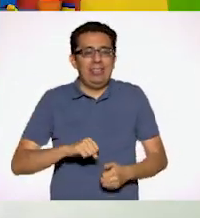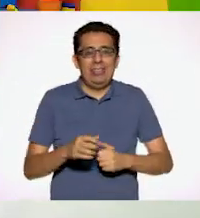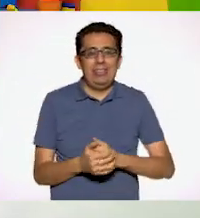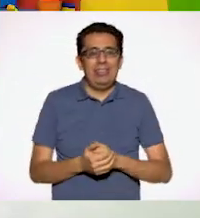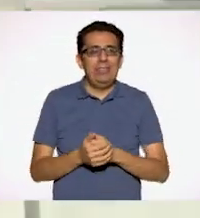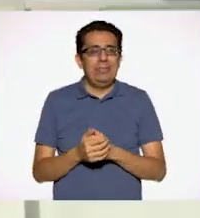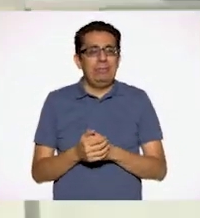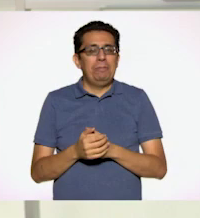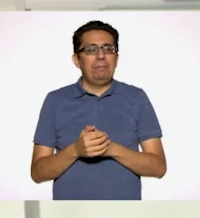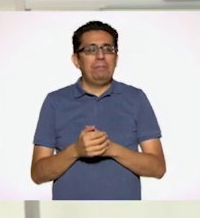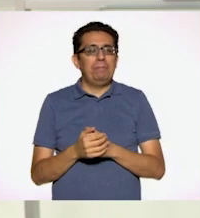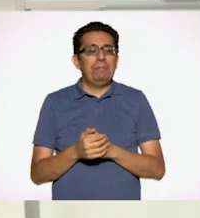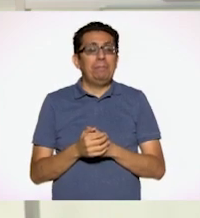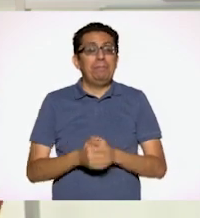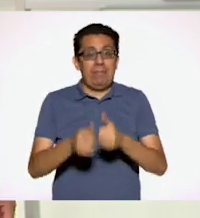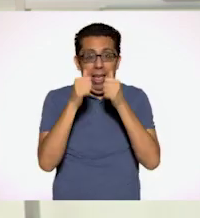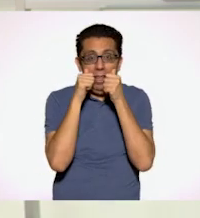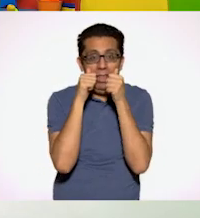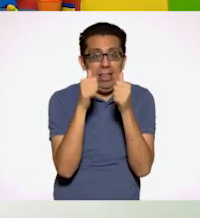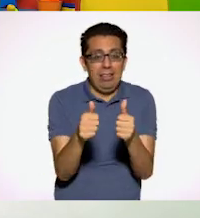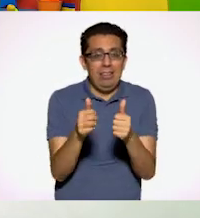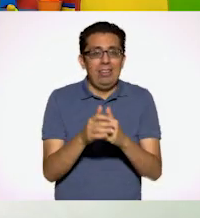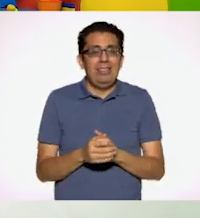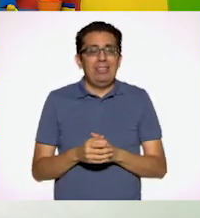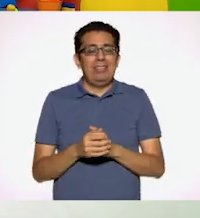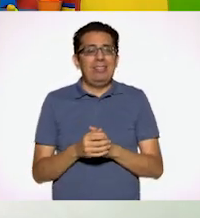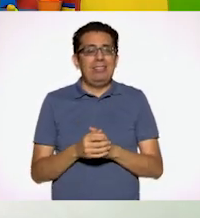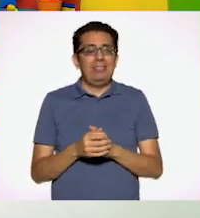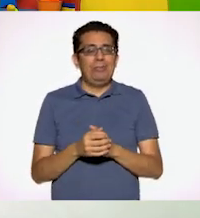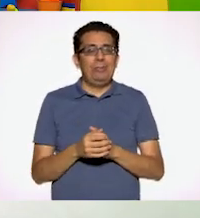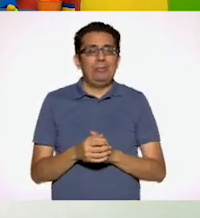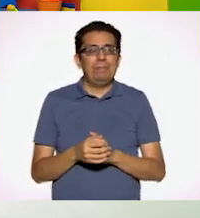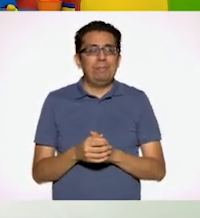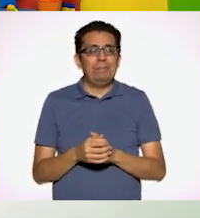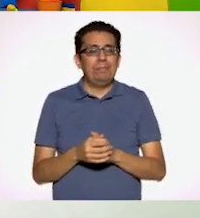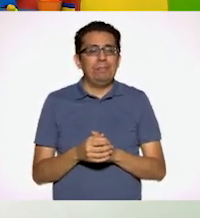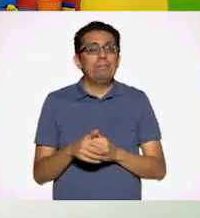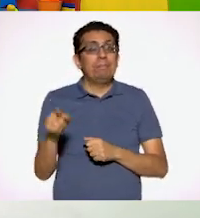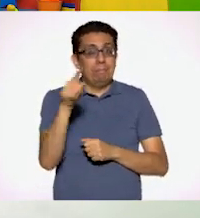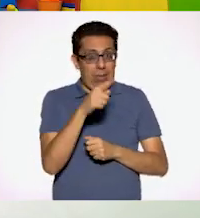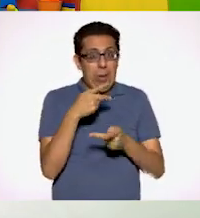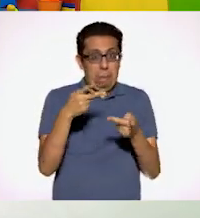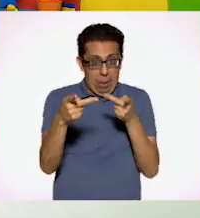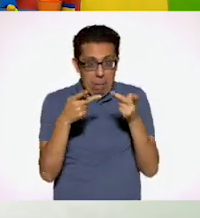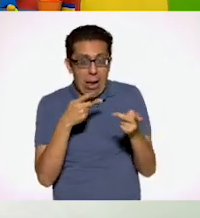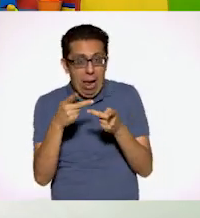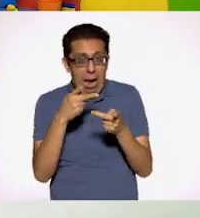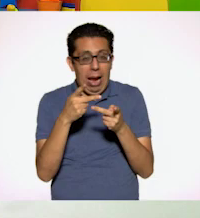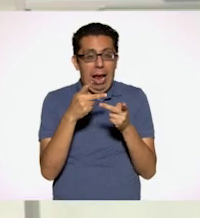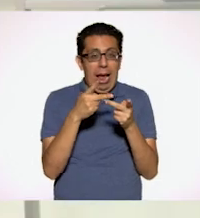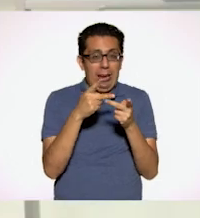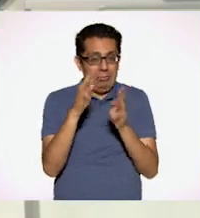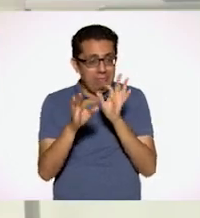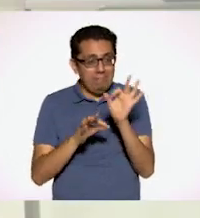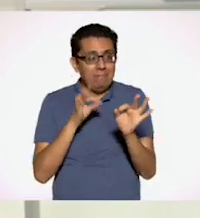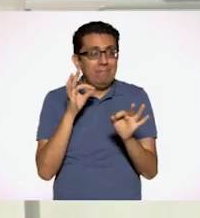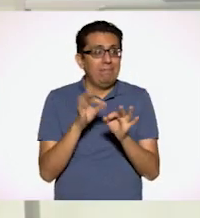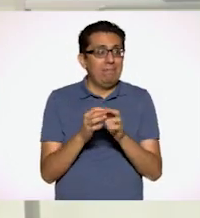mí me gusta! ¡Atención! ¡Atención! ¡Preparar! ¡Preparar!